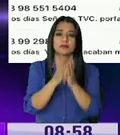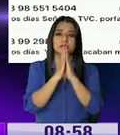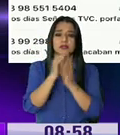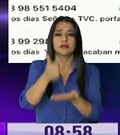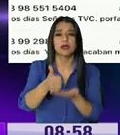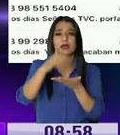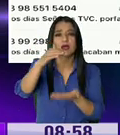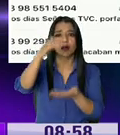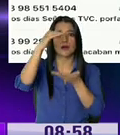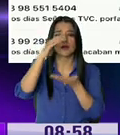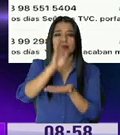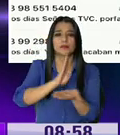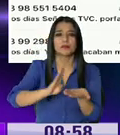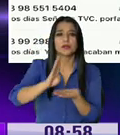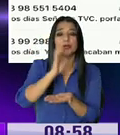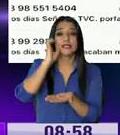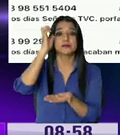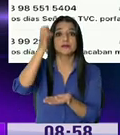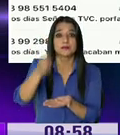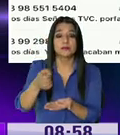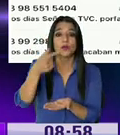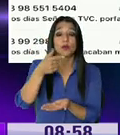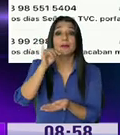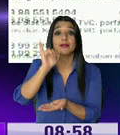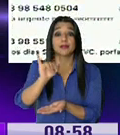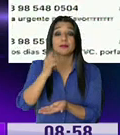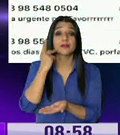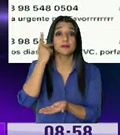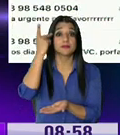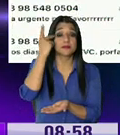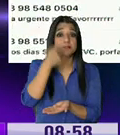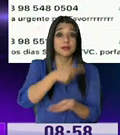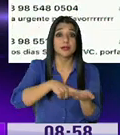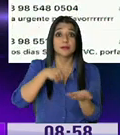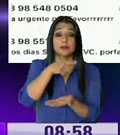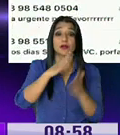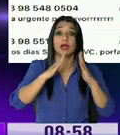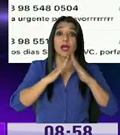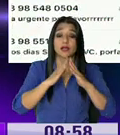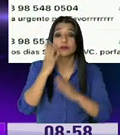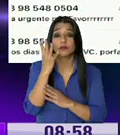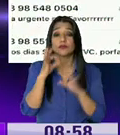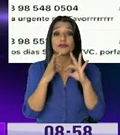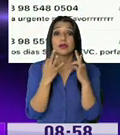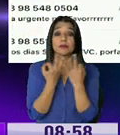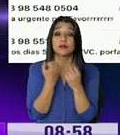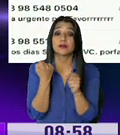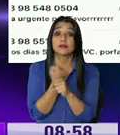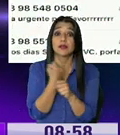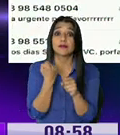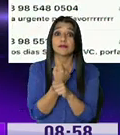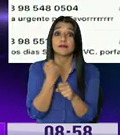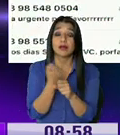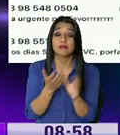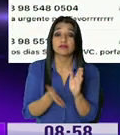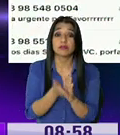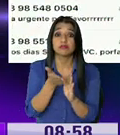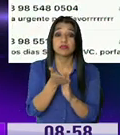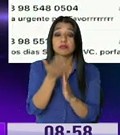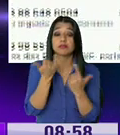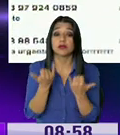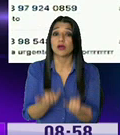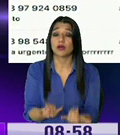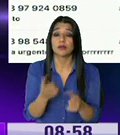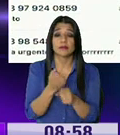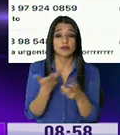kits de alimentos en el barrio La Esperanza, de Guamaní. Y aquí mis padres y hermanos viven en este lugar y son cuatro familias que trabajan de albañería. La situación actual no